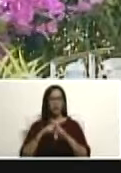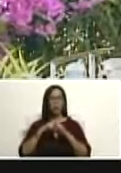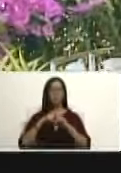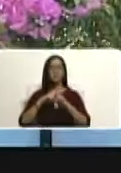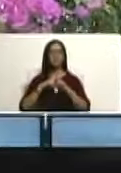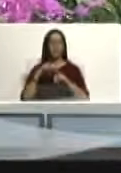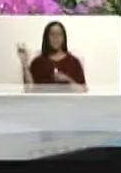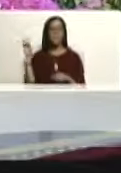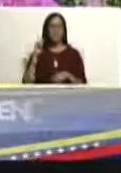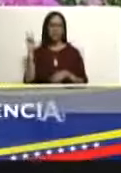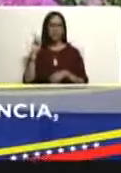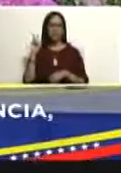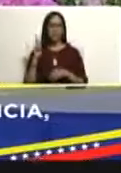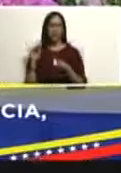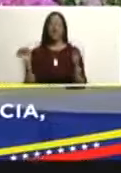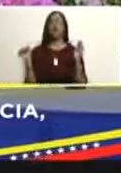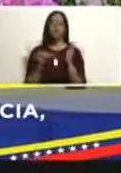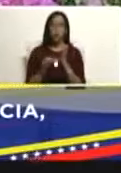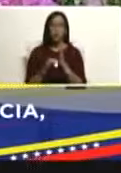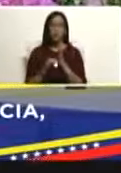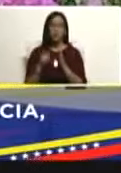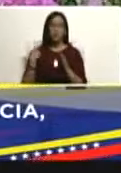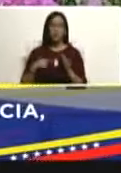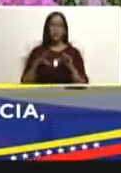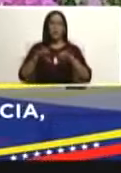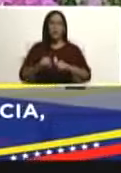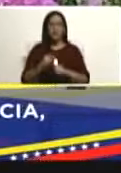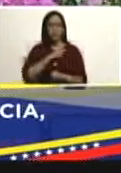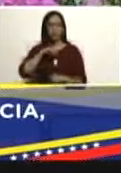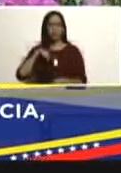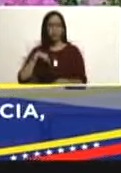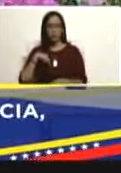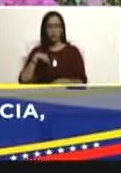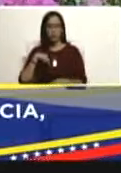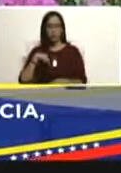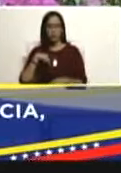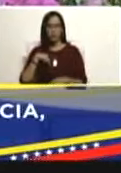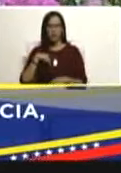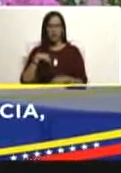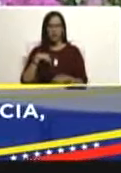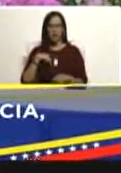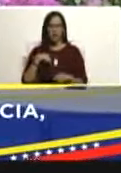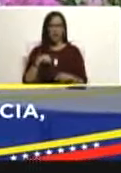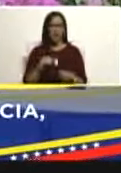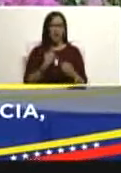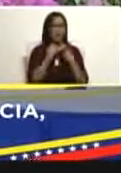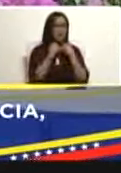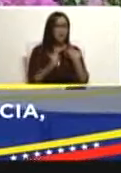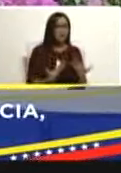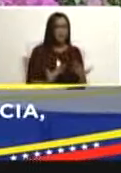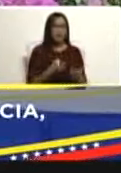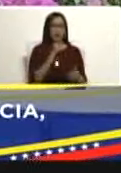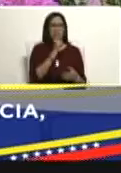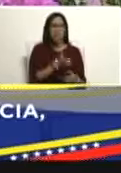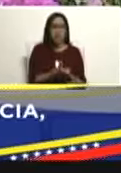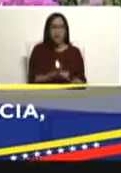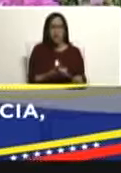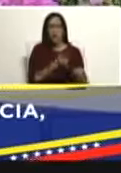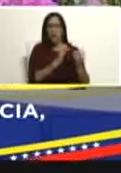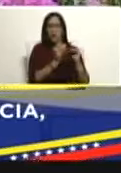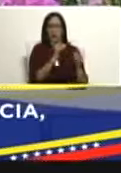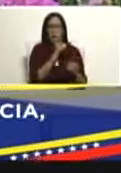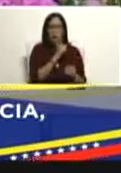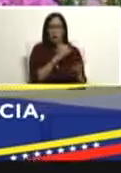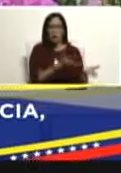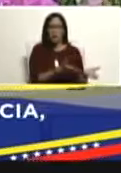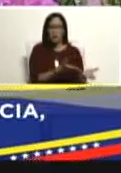venezolano. ¿Dónde debemos aferrarnos nosotros? A la decadencia, a la inmoralidad. Que nos